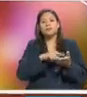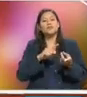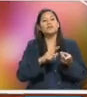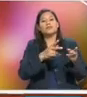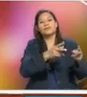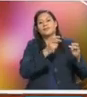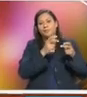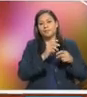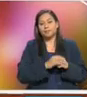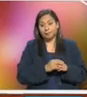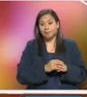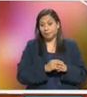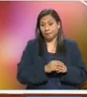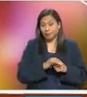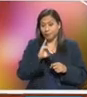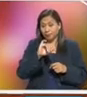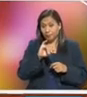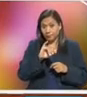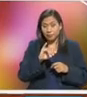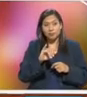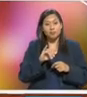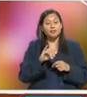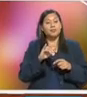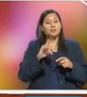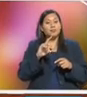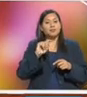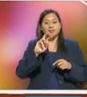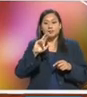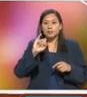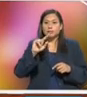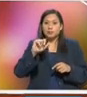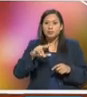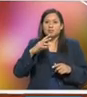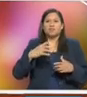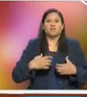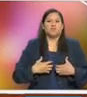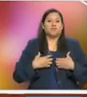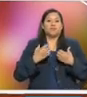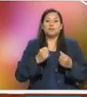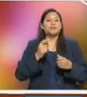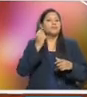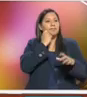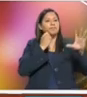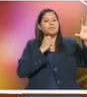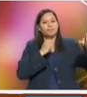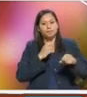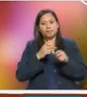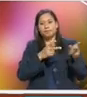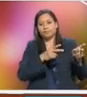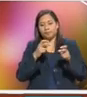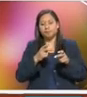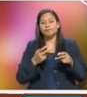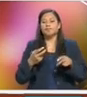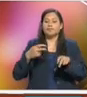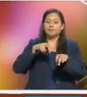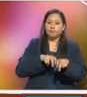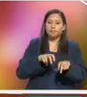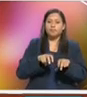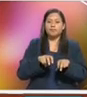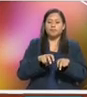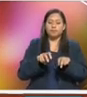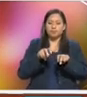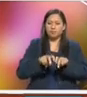robó. Así es, sin la violencia de don Tristán, por supuesto, pero la sacó de su palacio, la trepó en